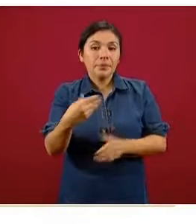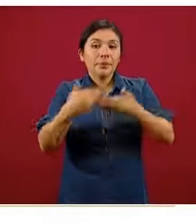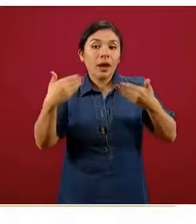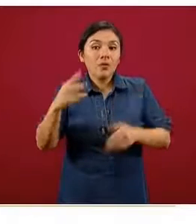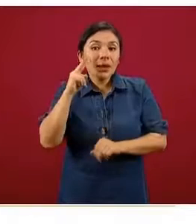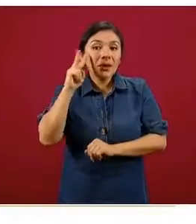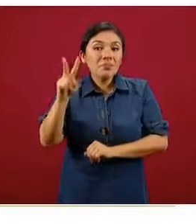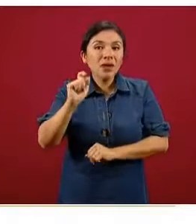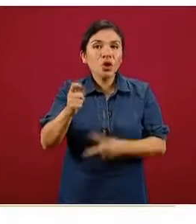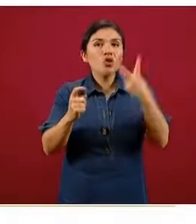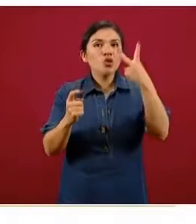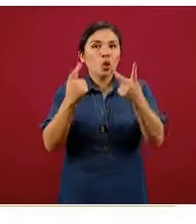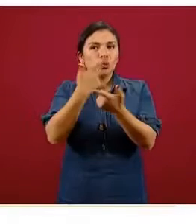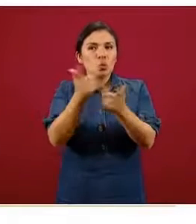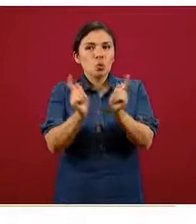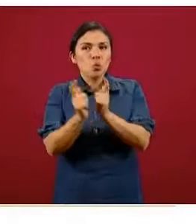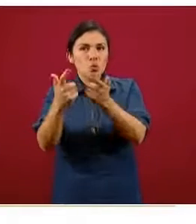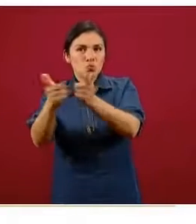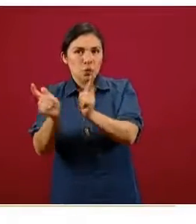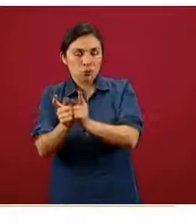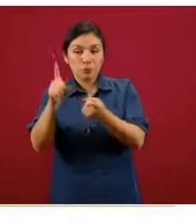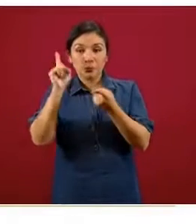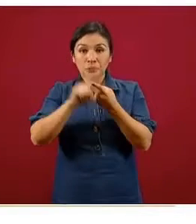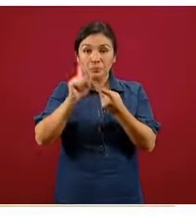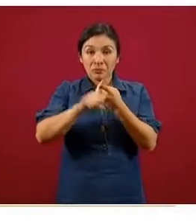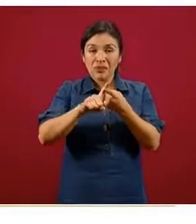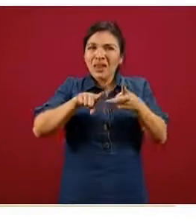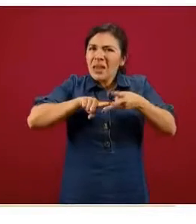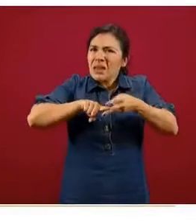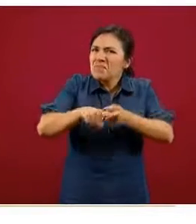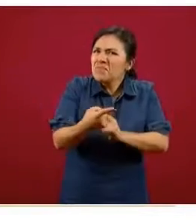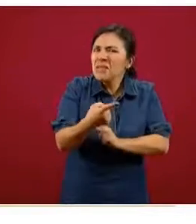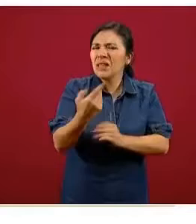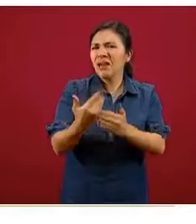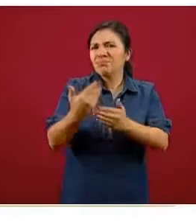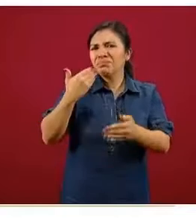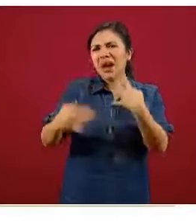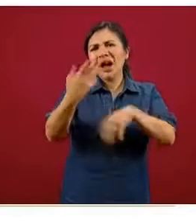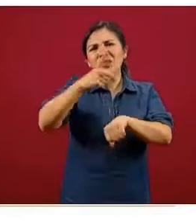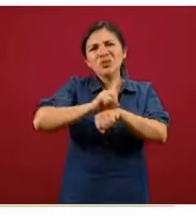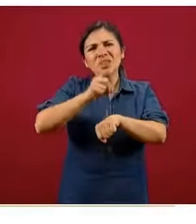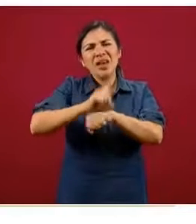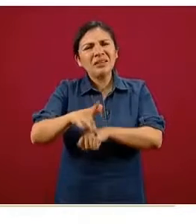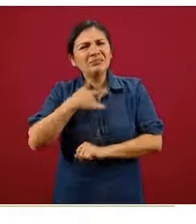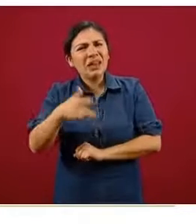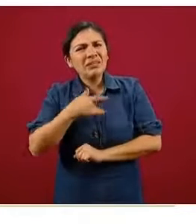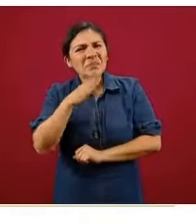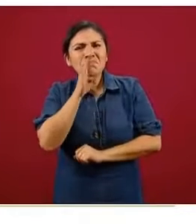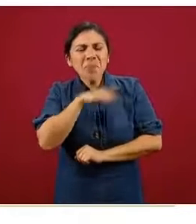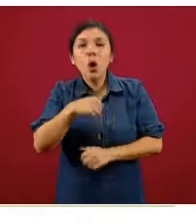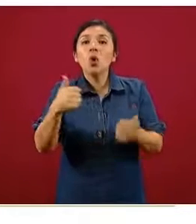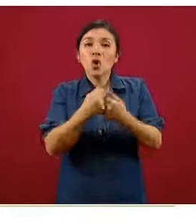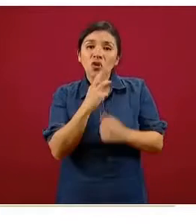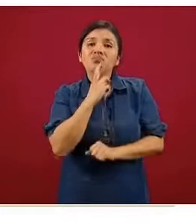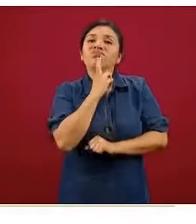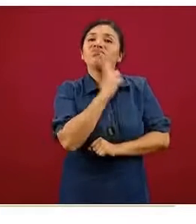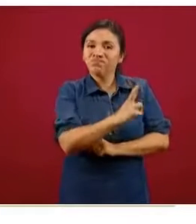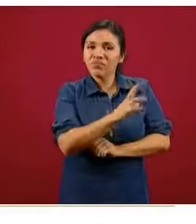en estos dos grupos. Tenemos los casos que iniciaron en los últimos 14 días, que ya tienen un